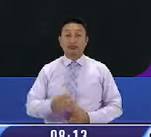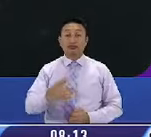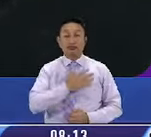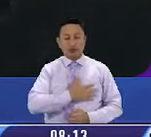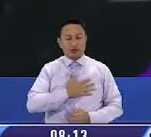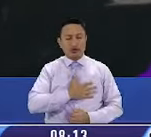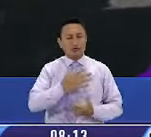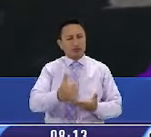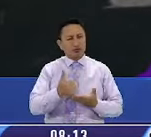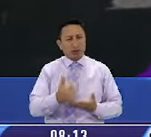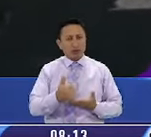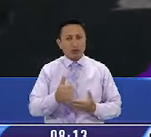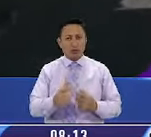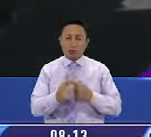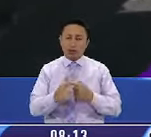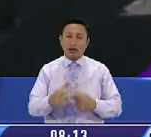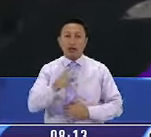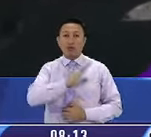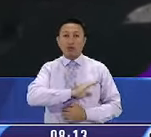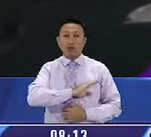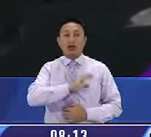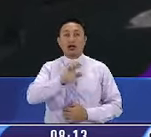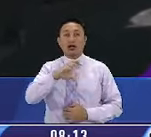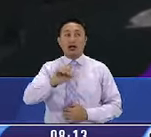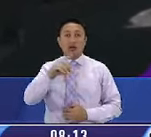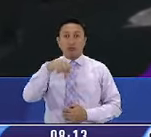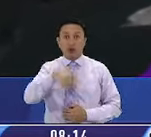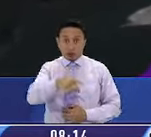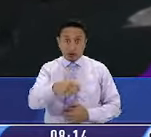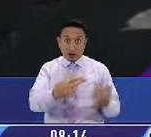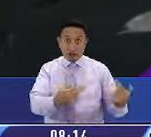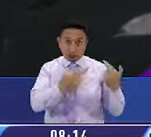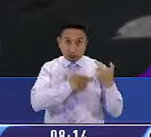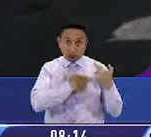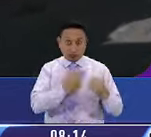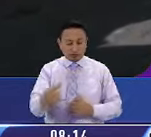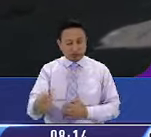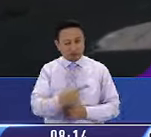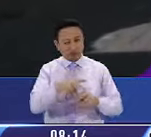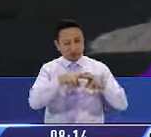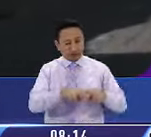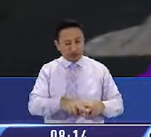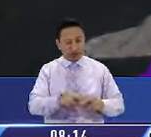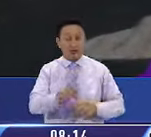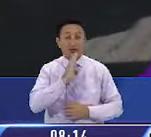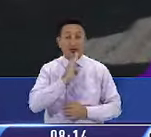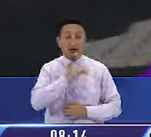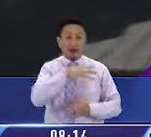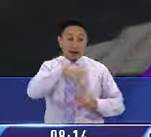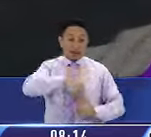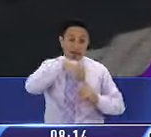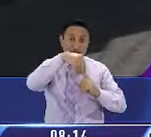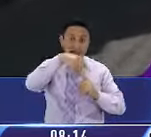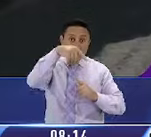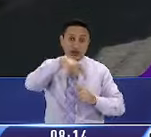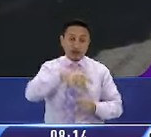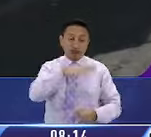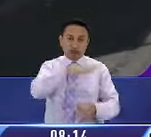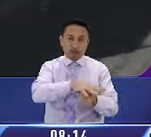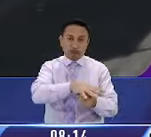que nos ayuden y el municipio, la de Móvil, o quien tenga que ver, que vengan a revisar la alcantarilla principal, la que está con el